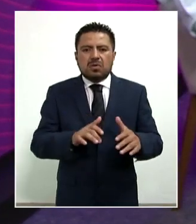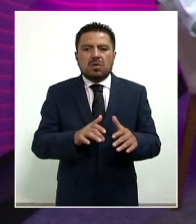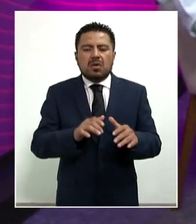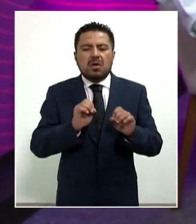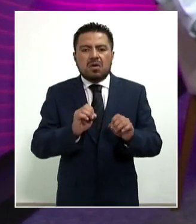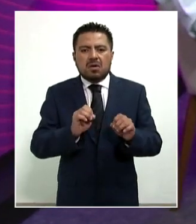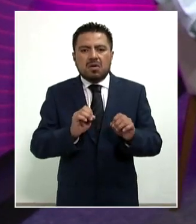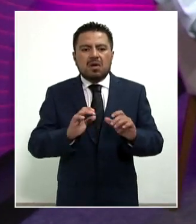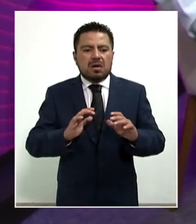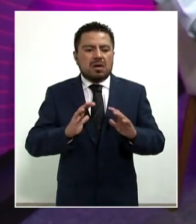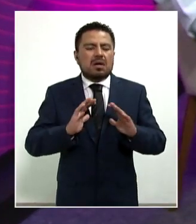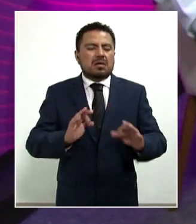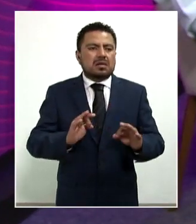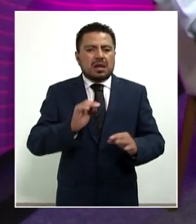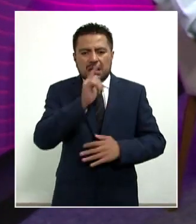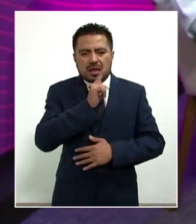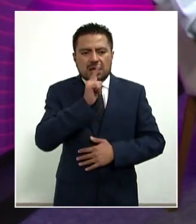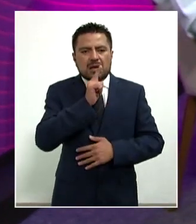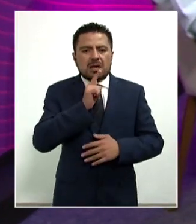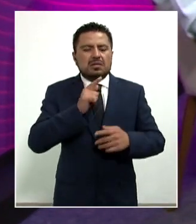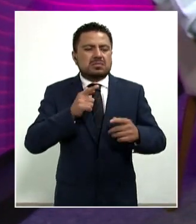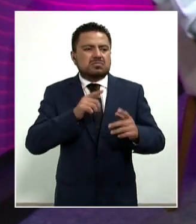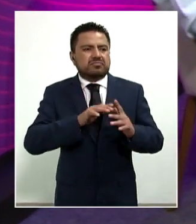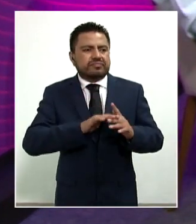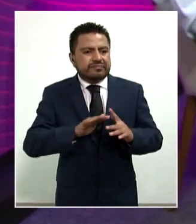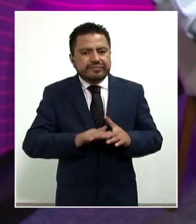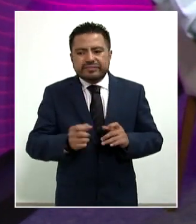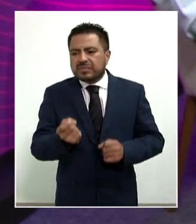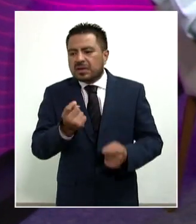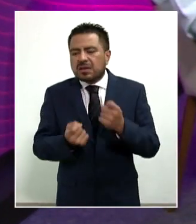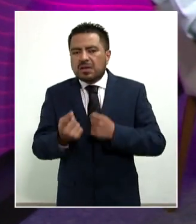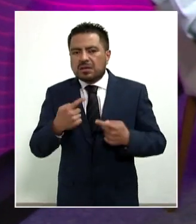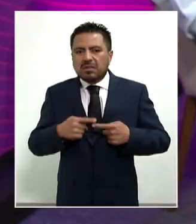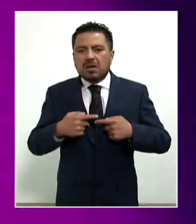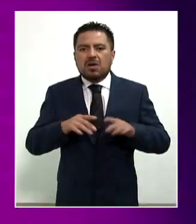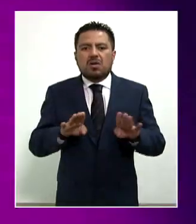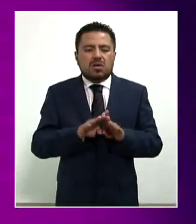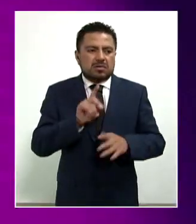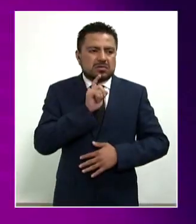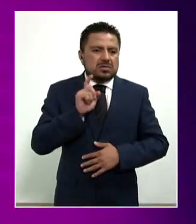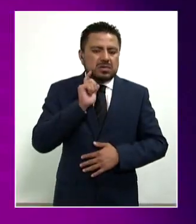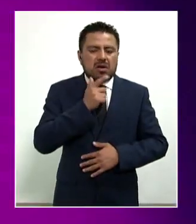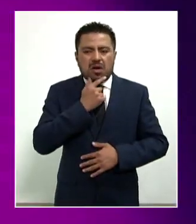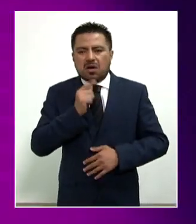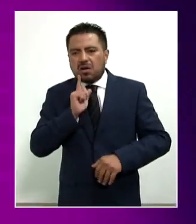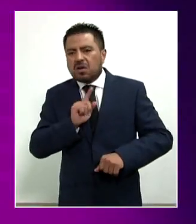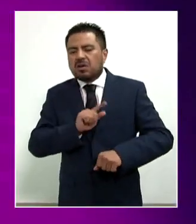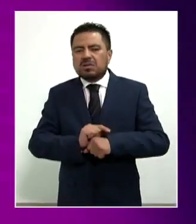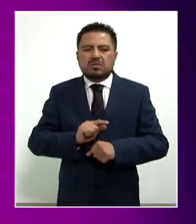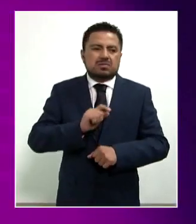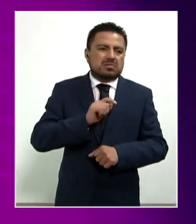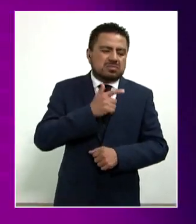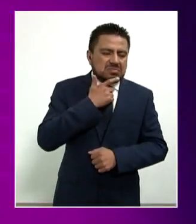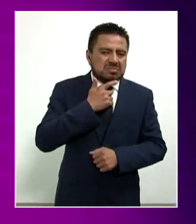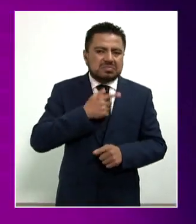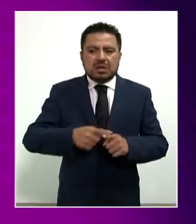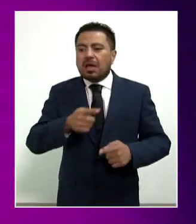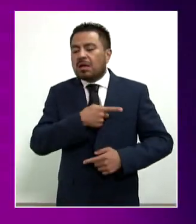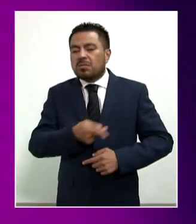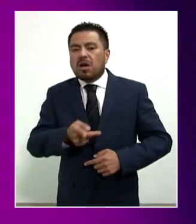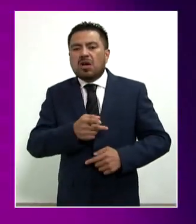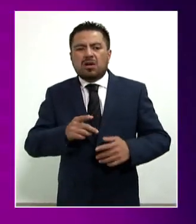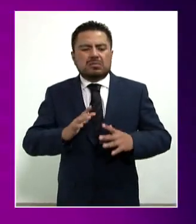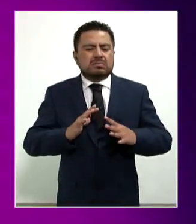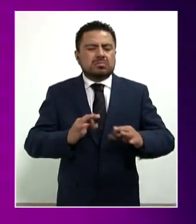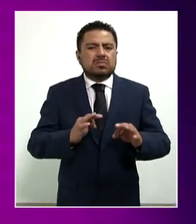origen racial, por su lengua, por su estado migratorio, por su orientación sexual. La pobreza surge